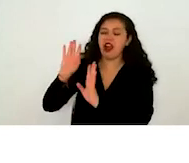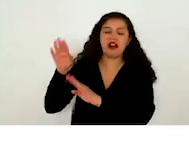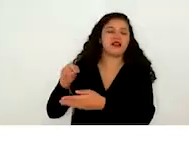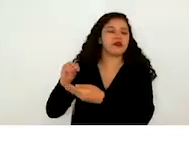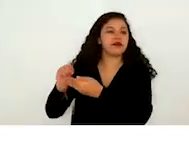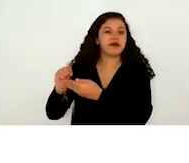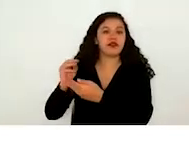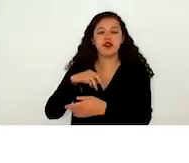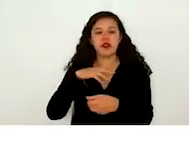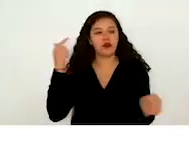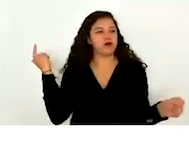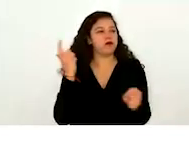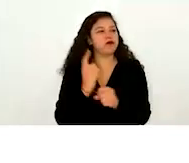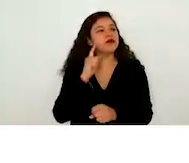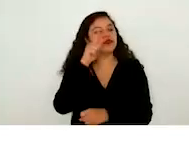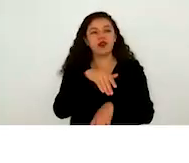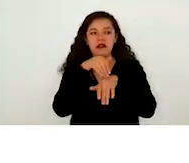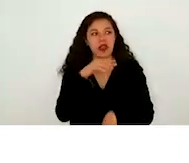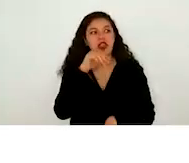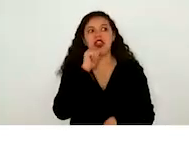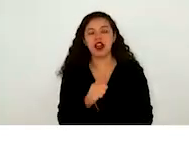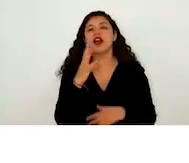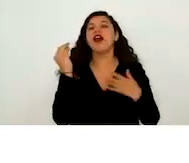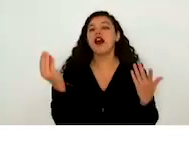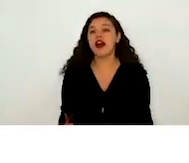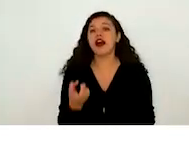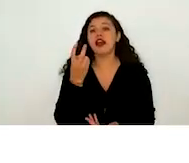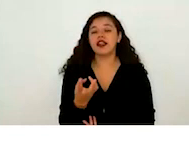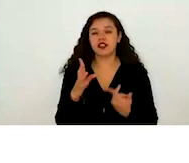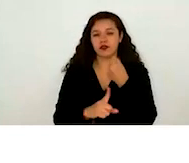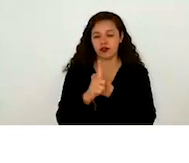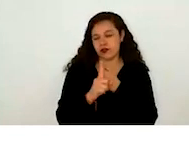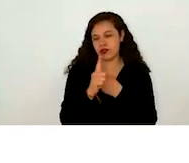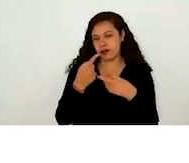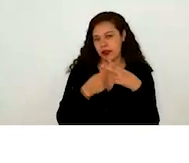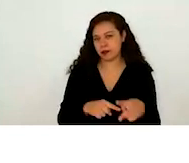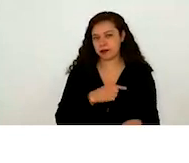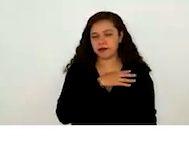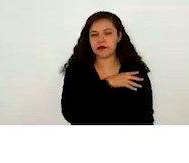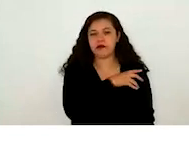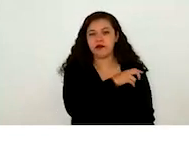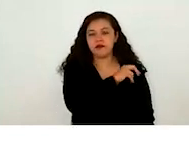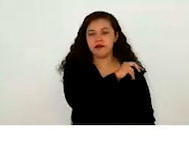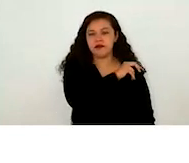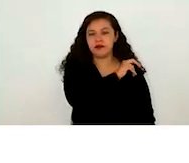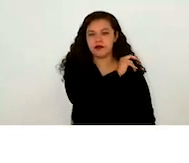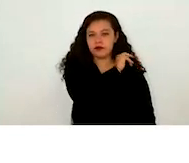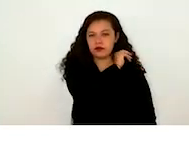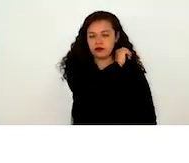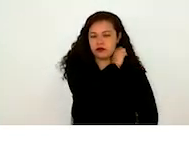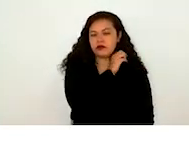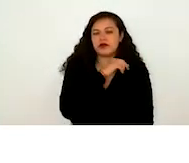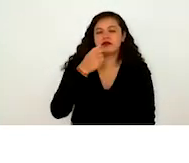ya es ahí donde nos vamos nos vamos a topar y van a empezar los conflictos ustedes desean en este en las expectativas